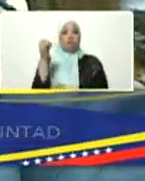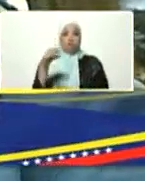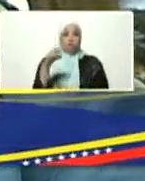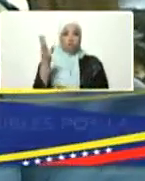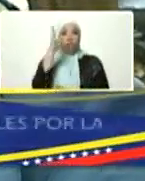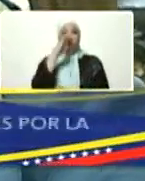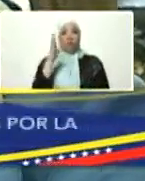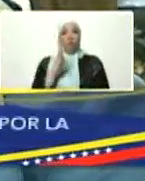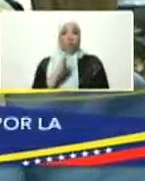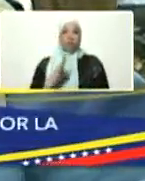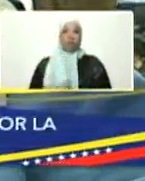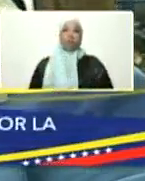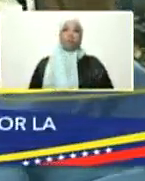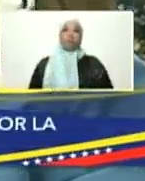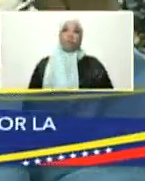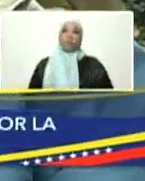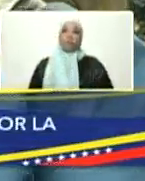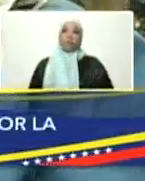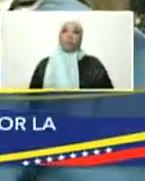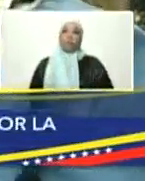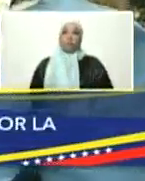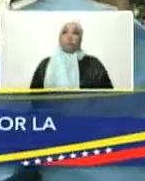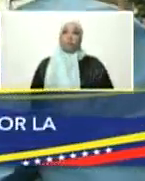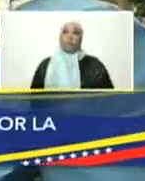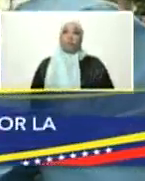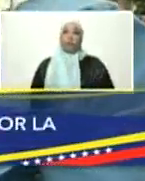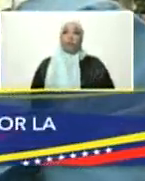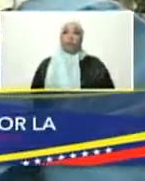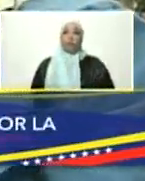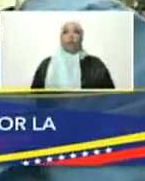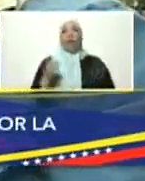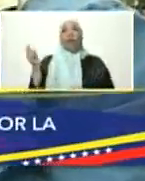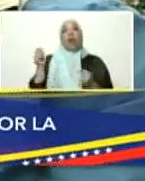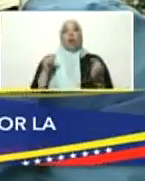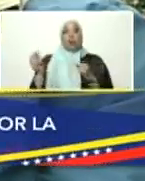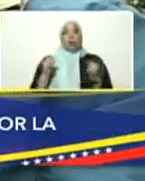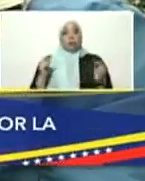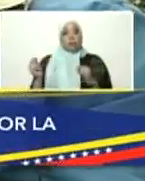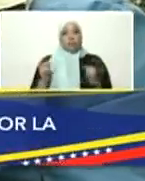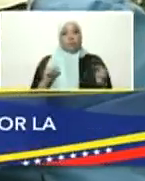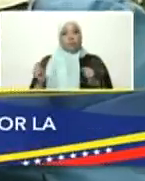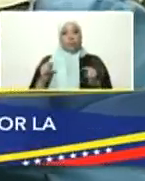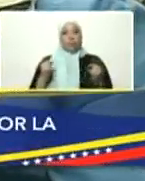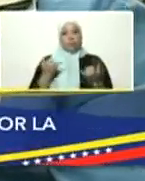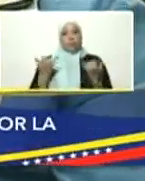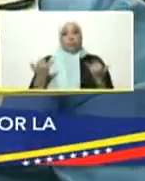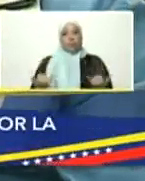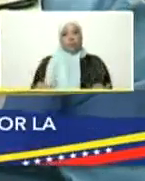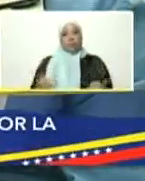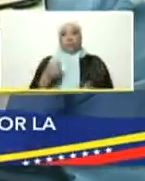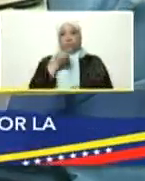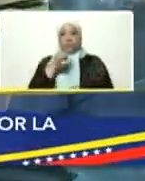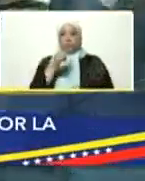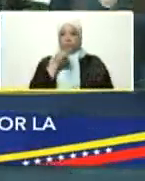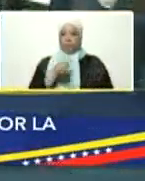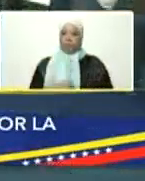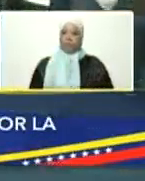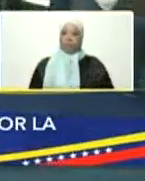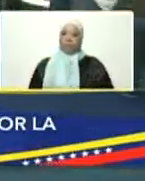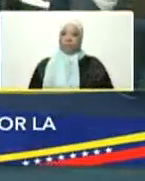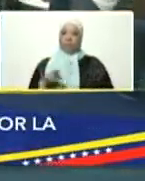Les toca a ustedes definir, uniendo el debate y la maravilla de que ustedes